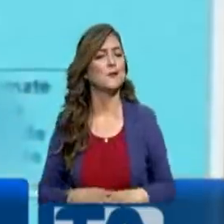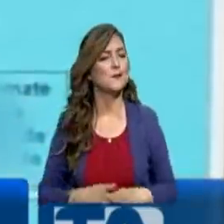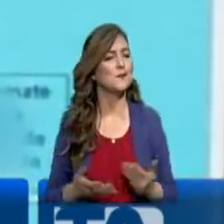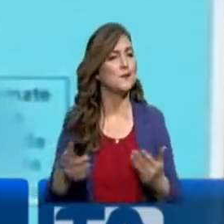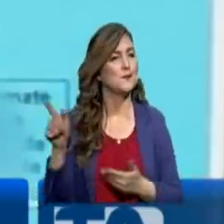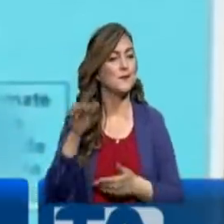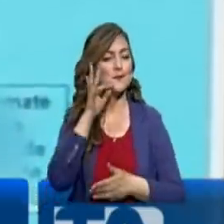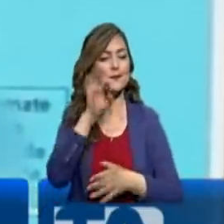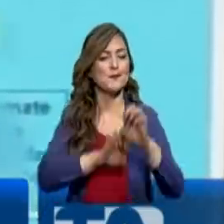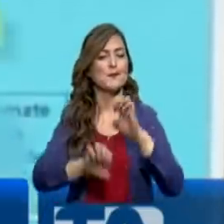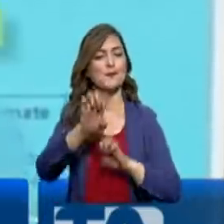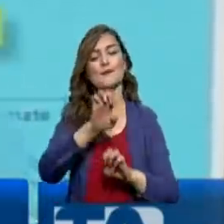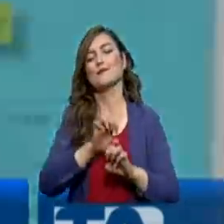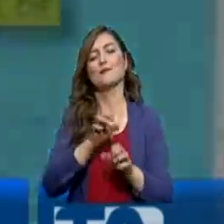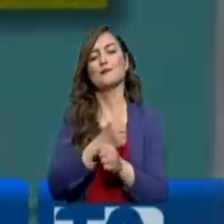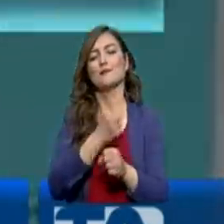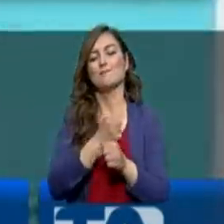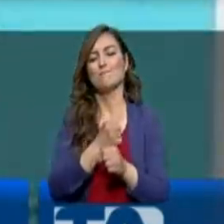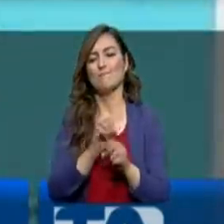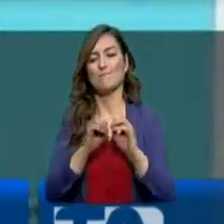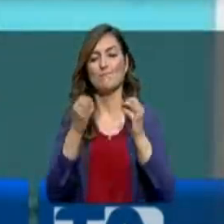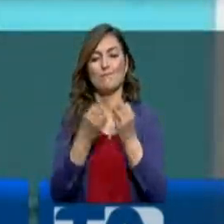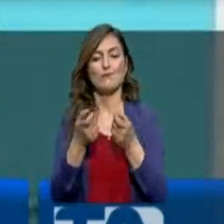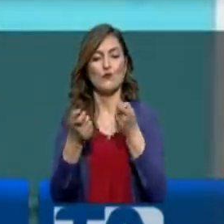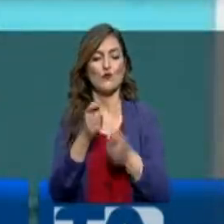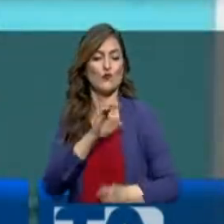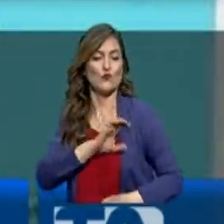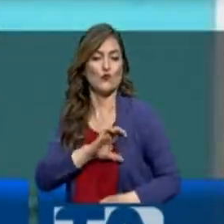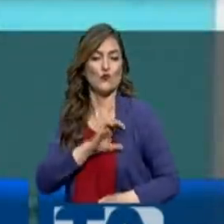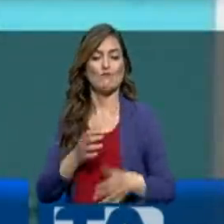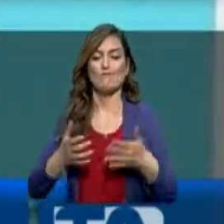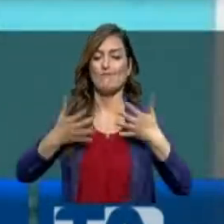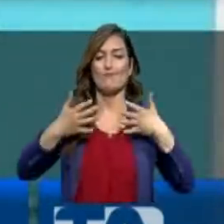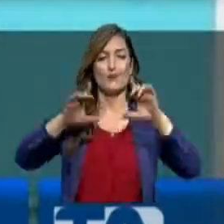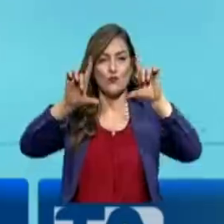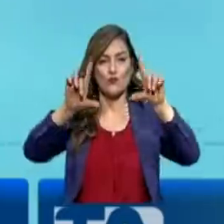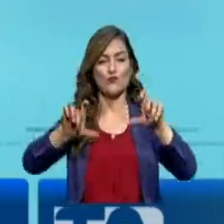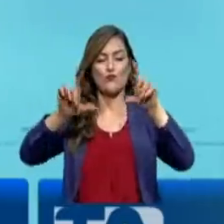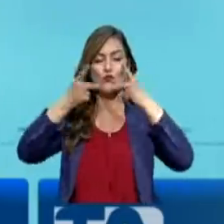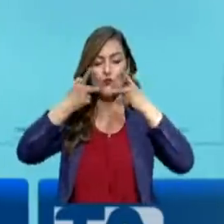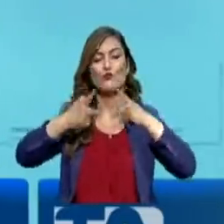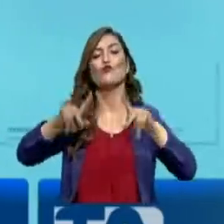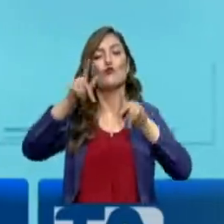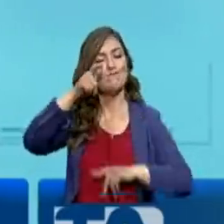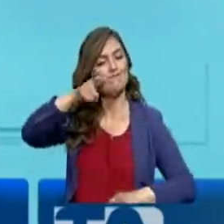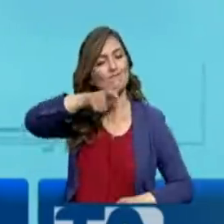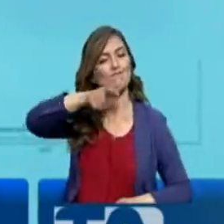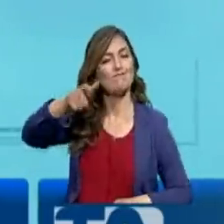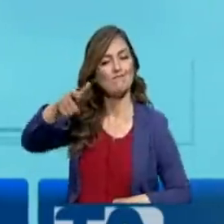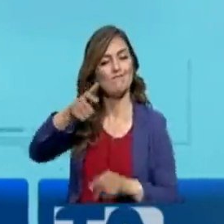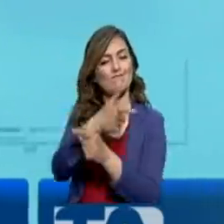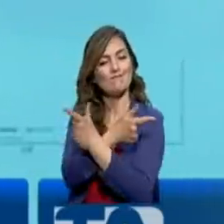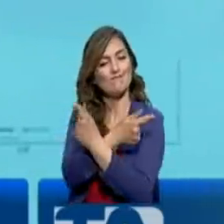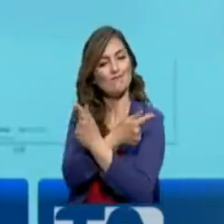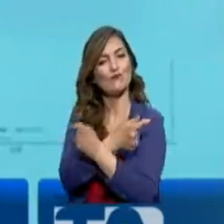ellos, estos exámenes realizados por el organismo de control al municipio de Guayaquil. Estas fotografías fueron publicadas por la Fiscalía en su cuenta